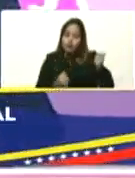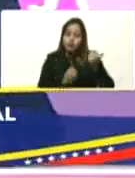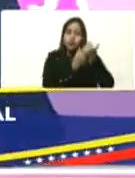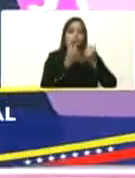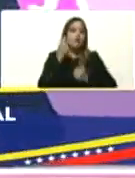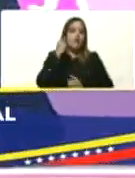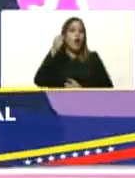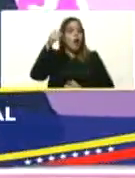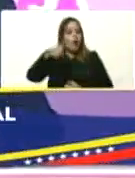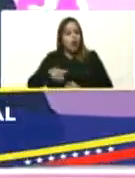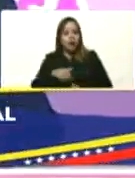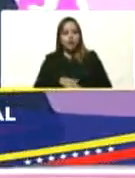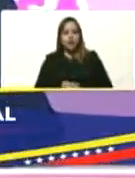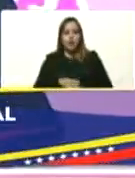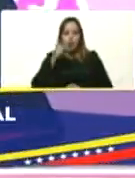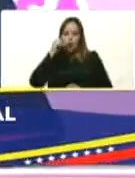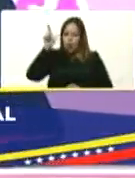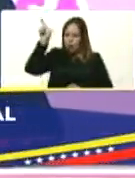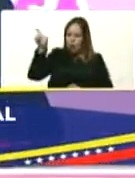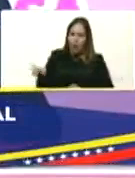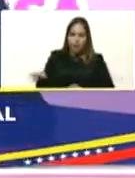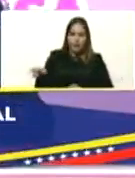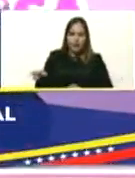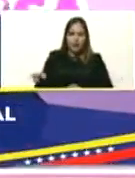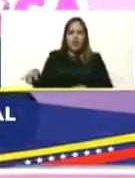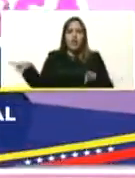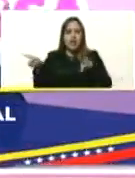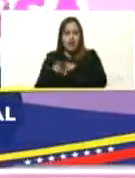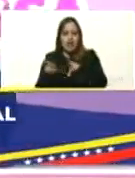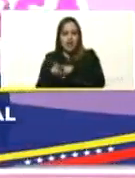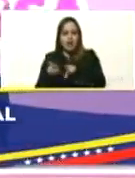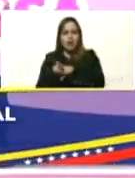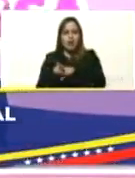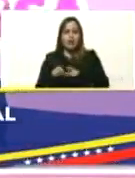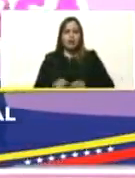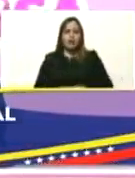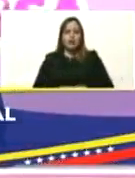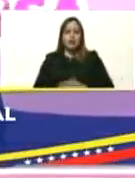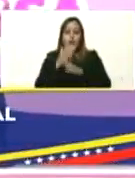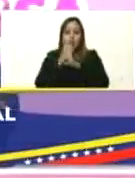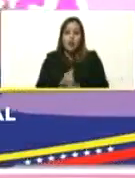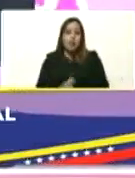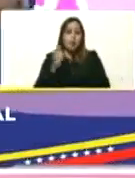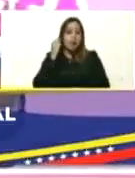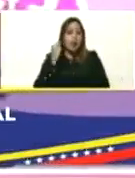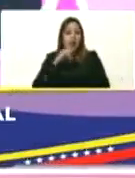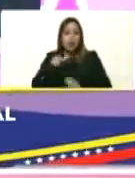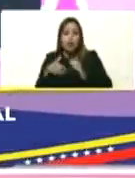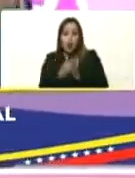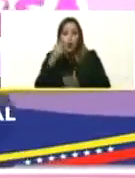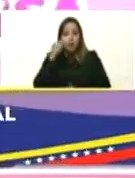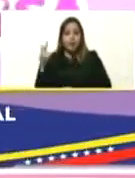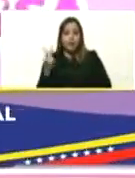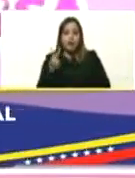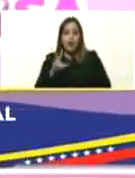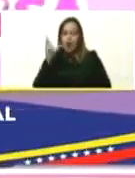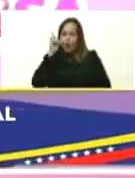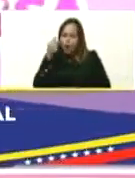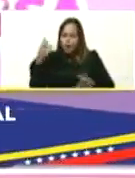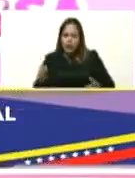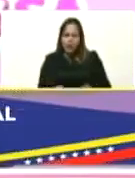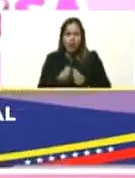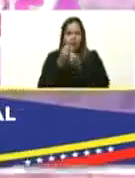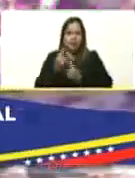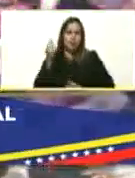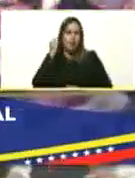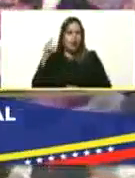Hoy aquí hay un hombre que representa lo que esperamos las mujeres de los hombres venezolanos. Un hombre que acompaña a